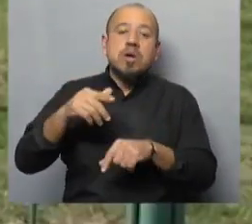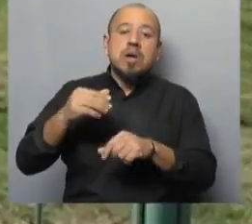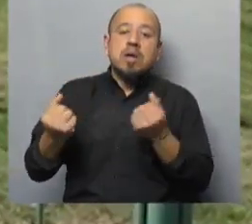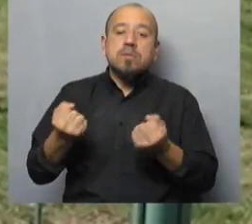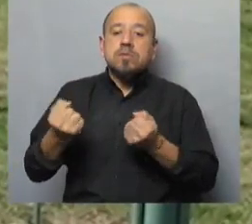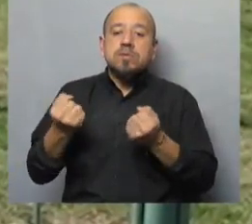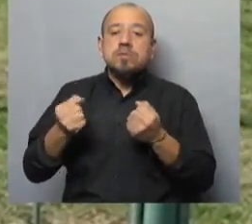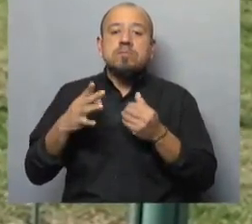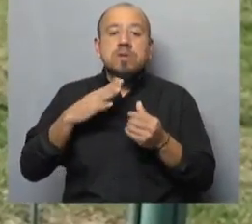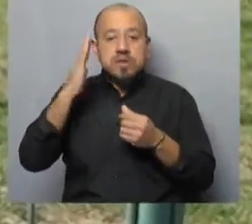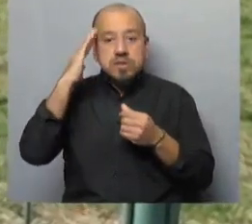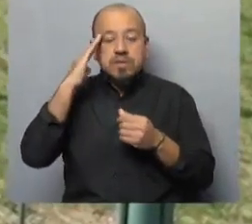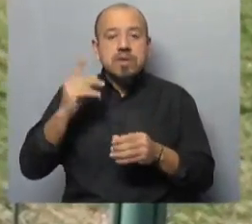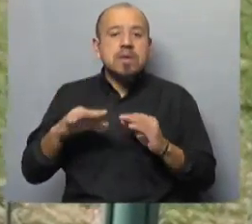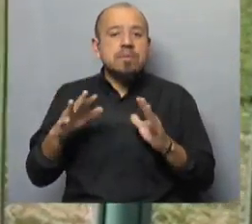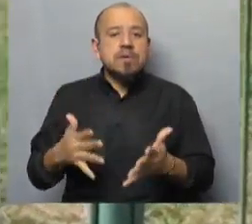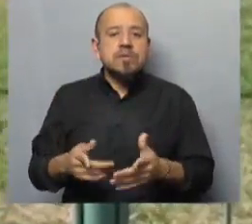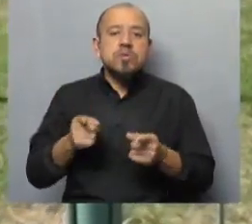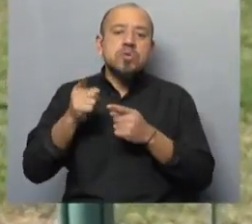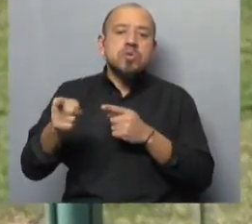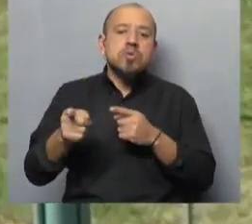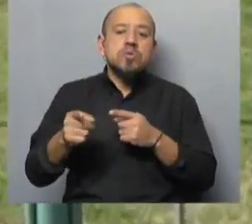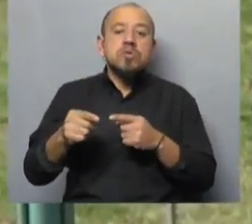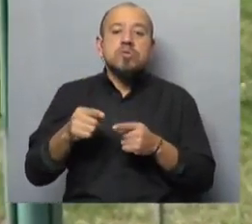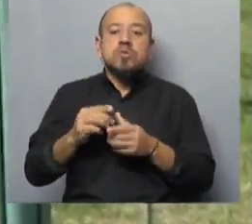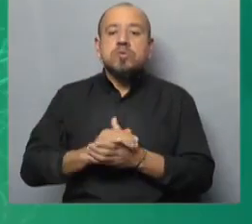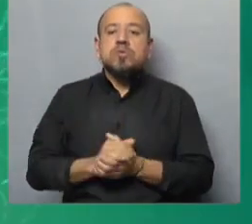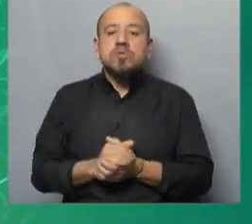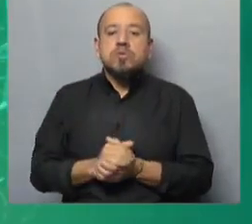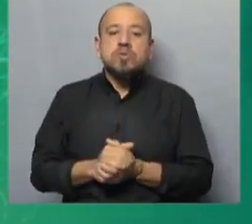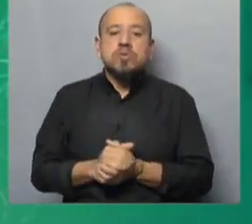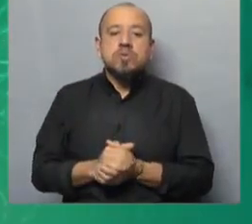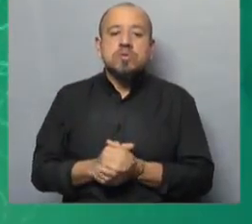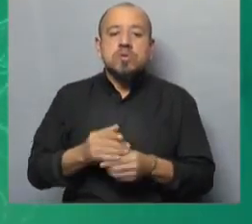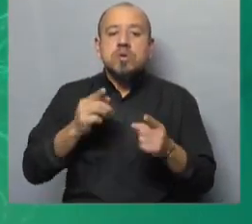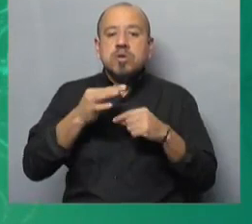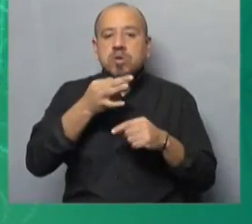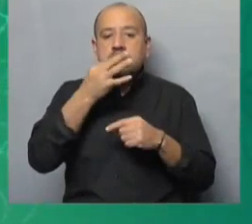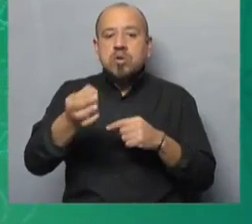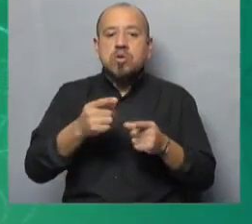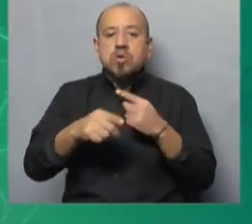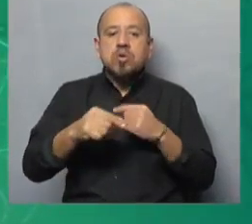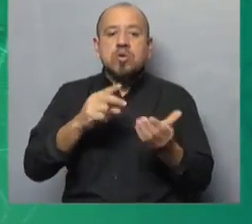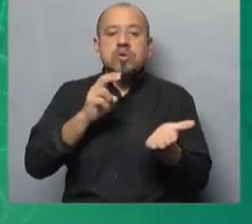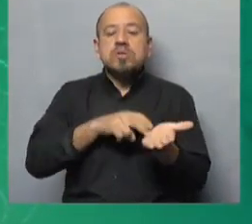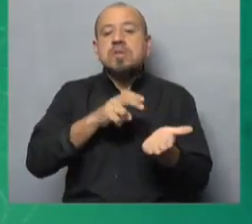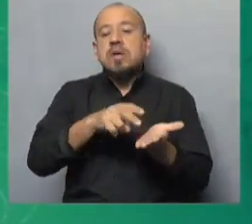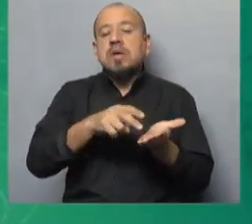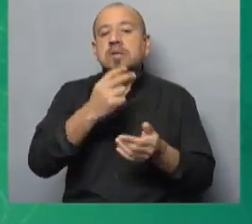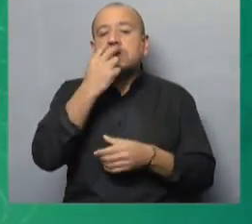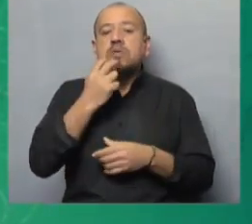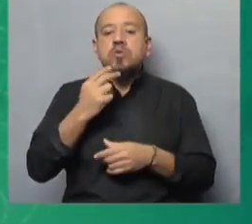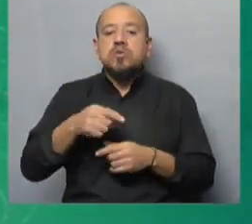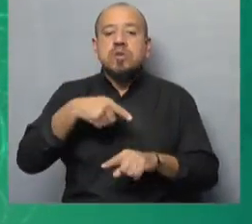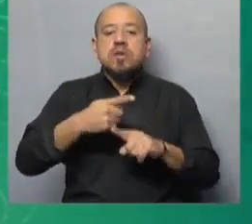pasajero para escuchar las versiones correspondientes de lo sucedido en declaraciones al periódico san jose ahora la tía del